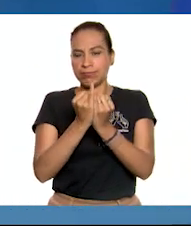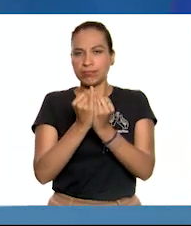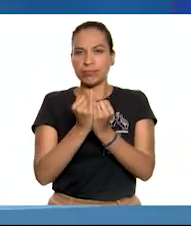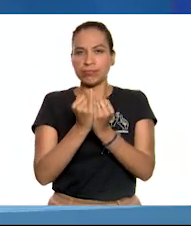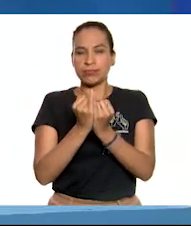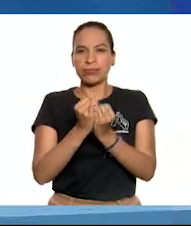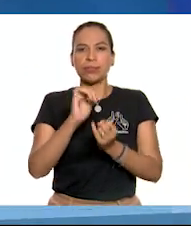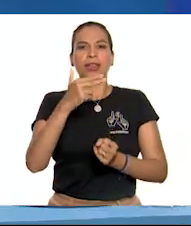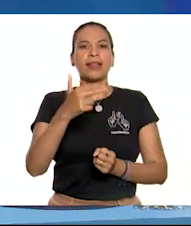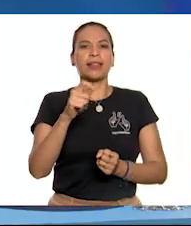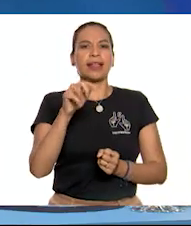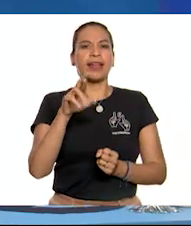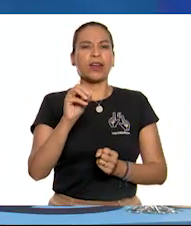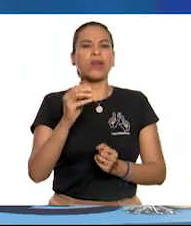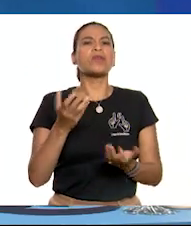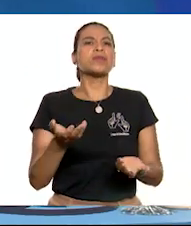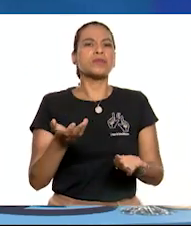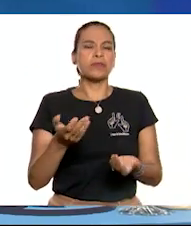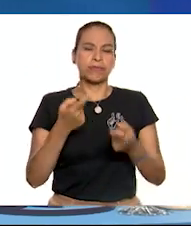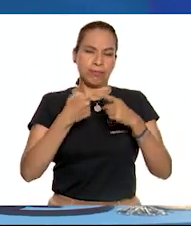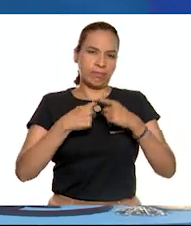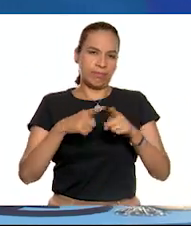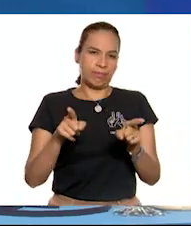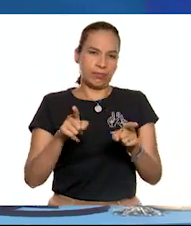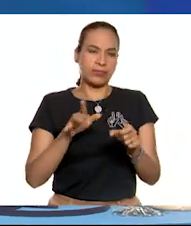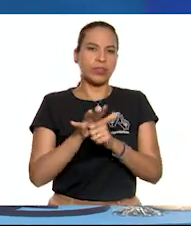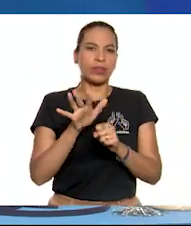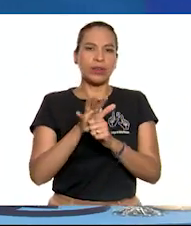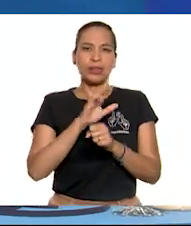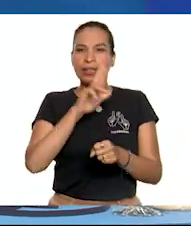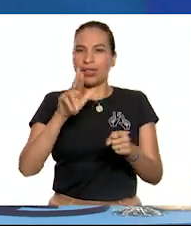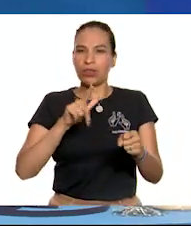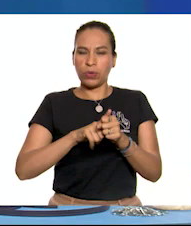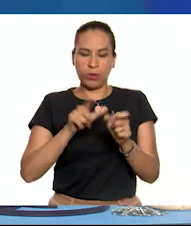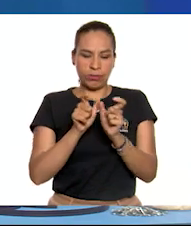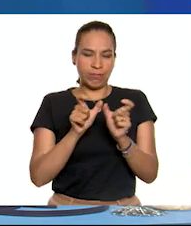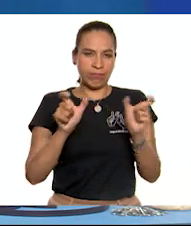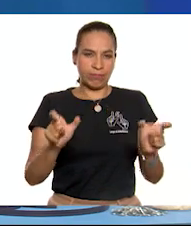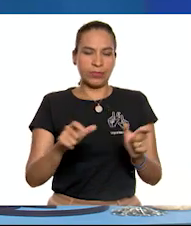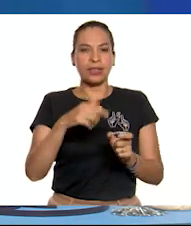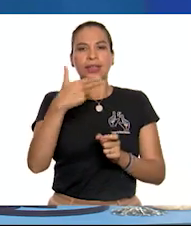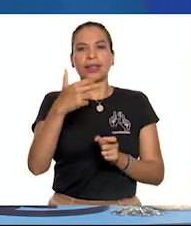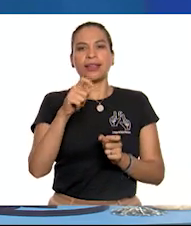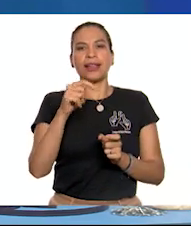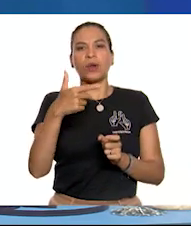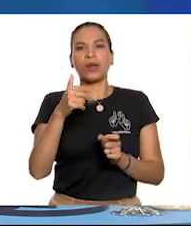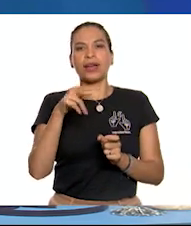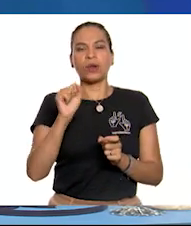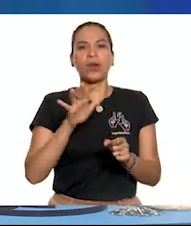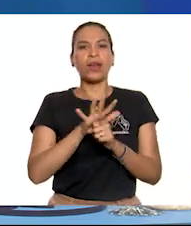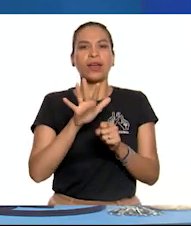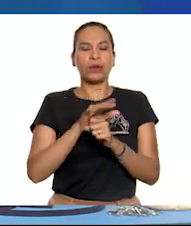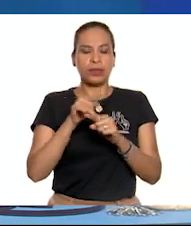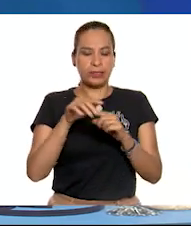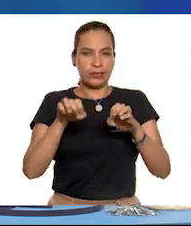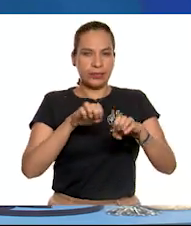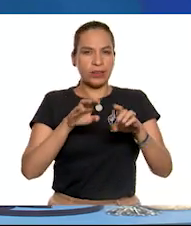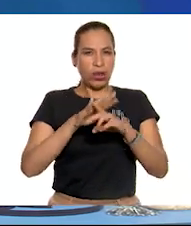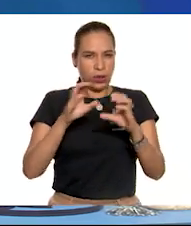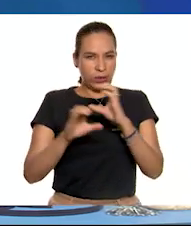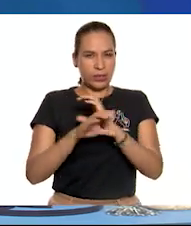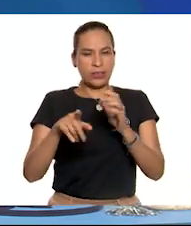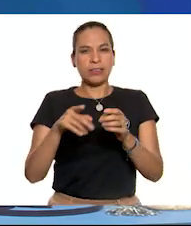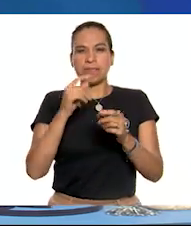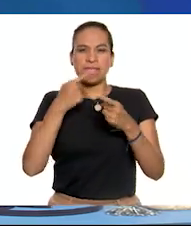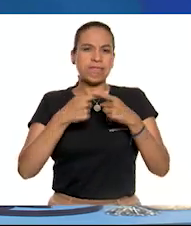Y hetero significa distinta clase o naturaleza. Heterogéneo, que está formado por elementos de distinta